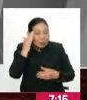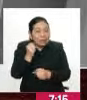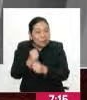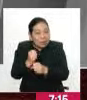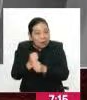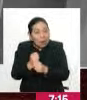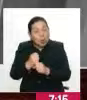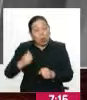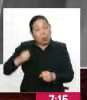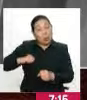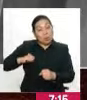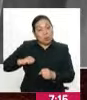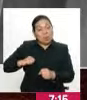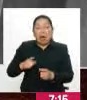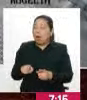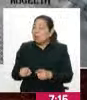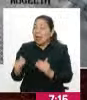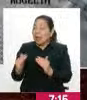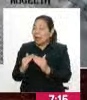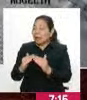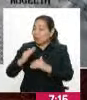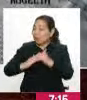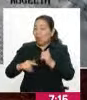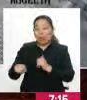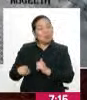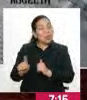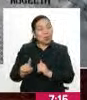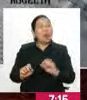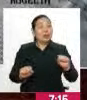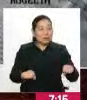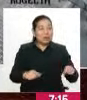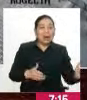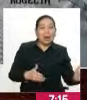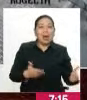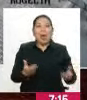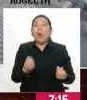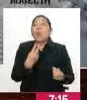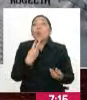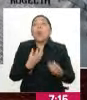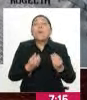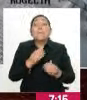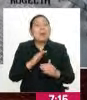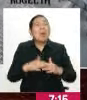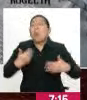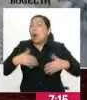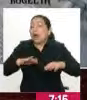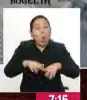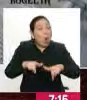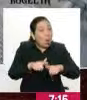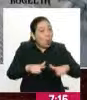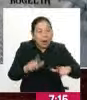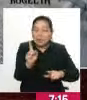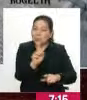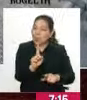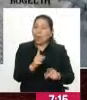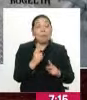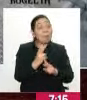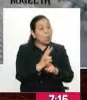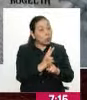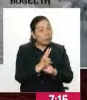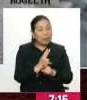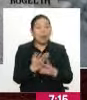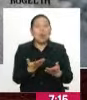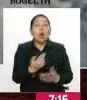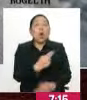haciendo los mapas catastrales. Es decir, sobre esos mapas, poner al catastro de las ciudades y ver qué viviendas,